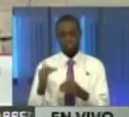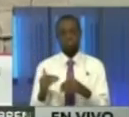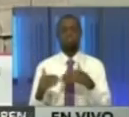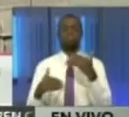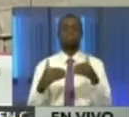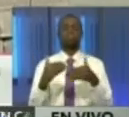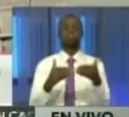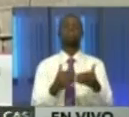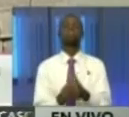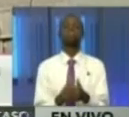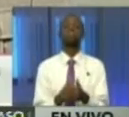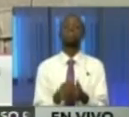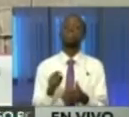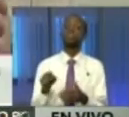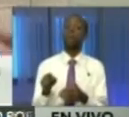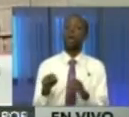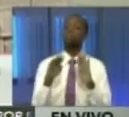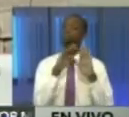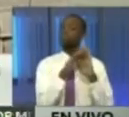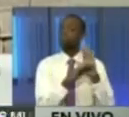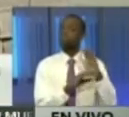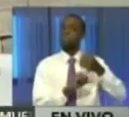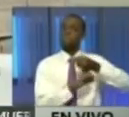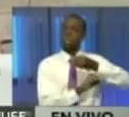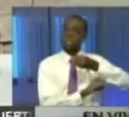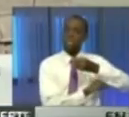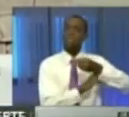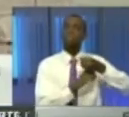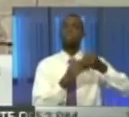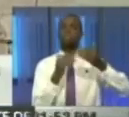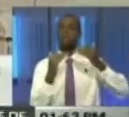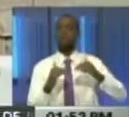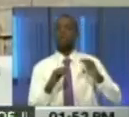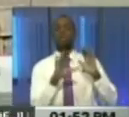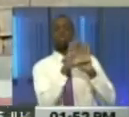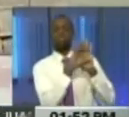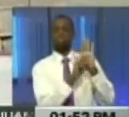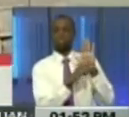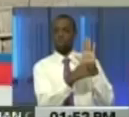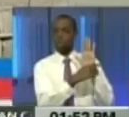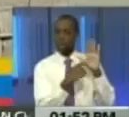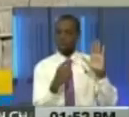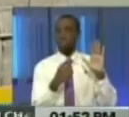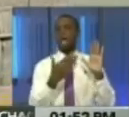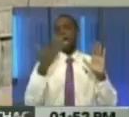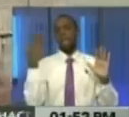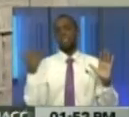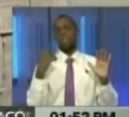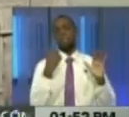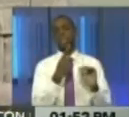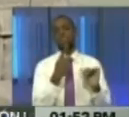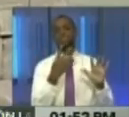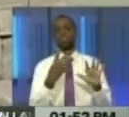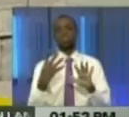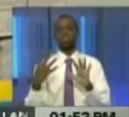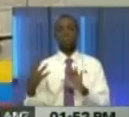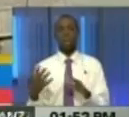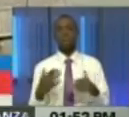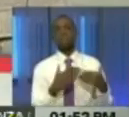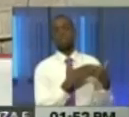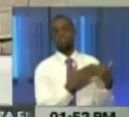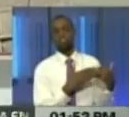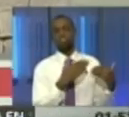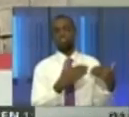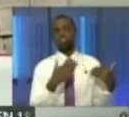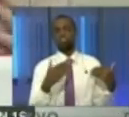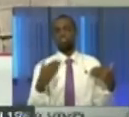los principios del espíritu constituyente de 1999, como bien explicaba la rectora de Tulisay Lucena en la Comisión de